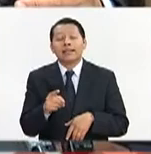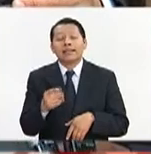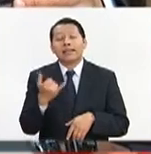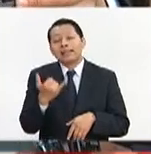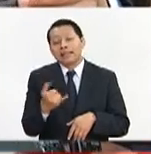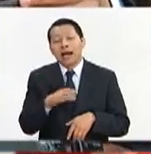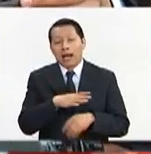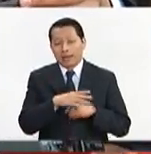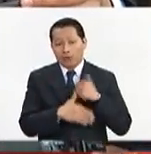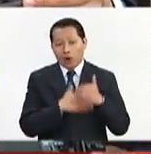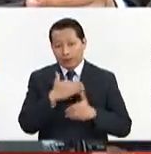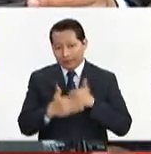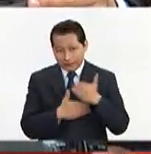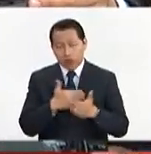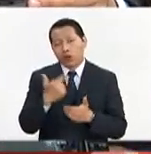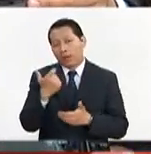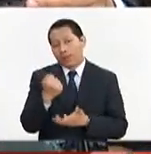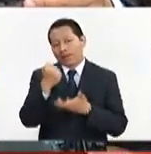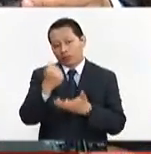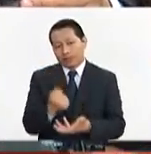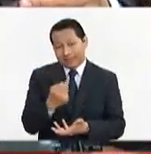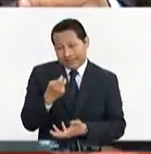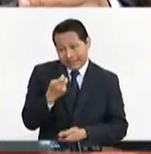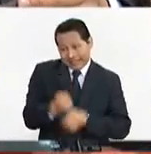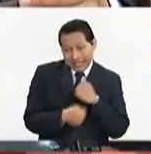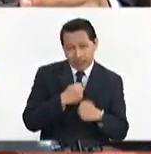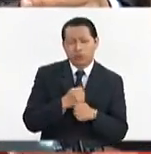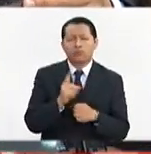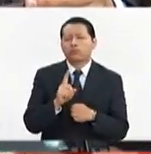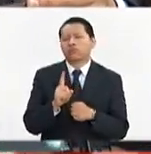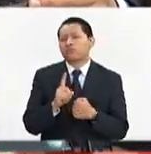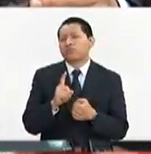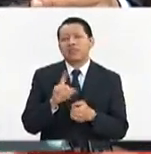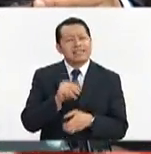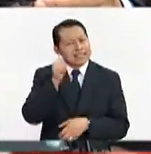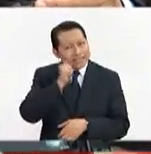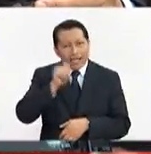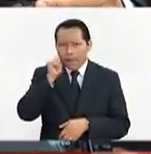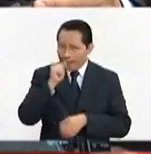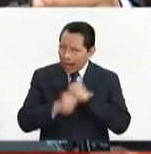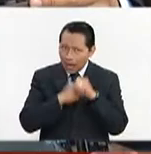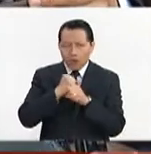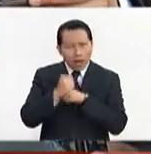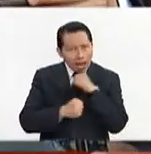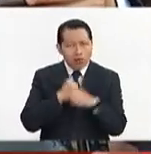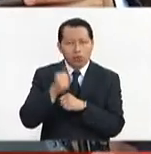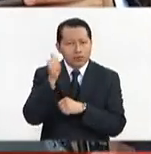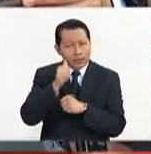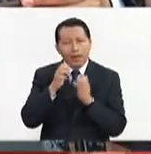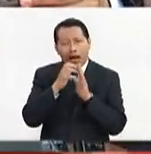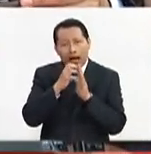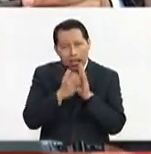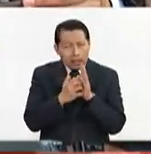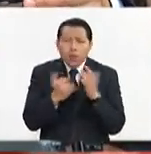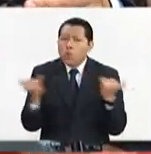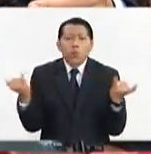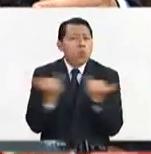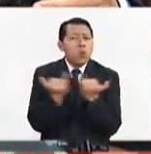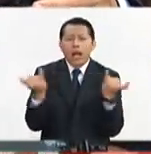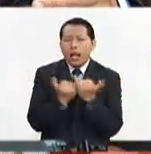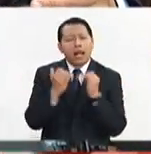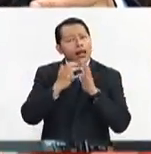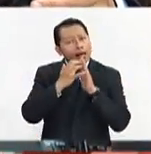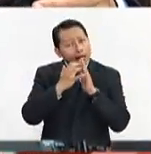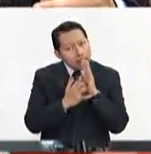y el proceso presupuestal, no en este año, sino en todos, implica que se hagan ajustes y modificaciones. Este no será la excepción y lo